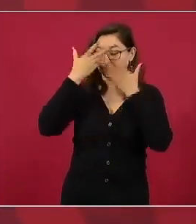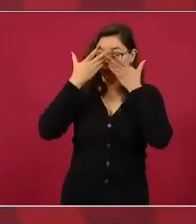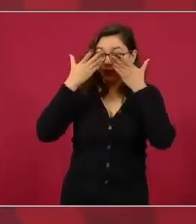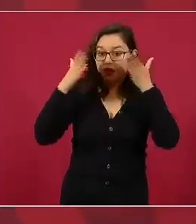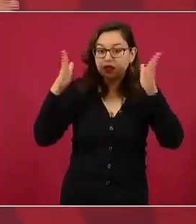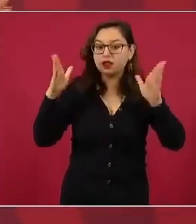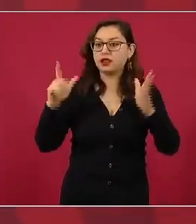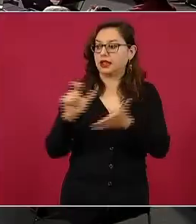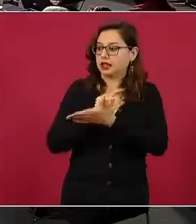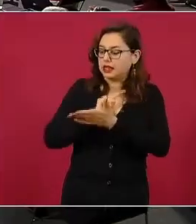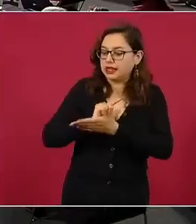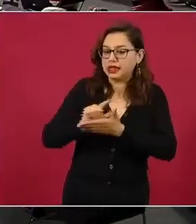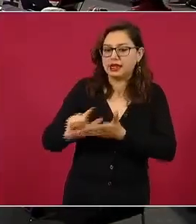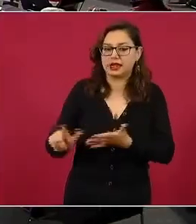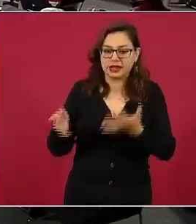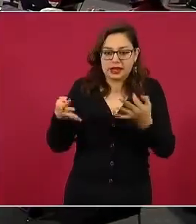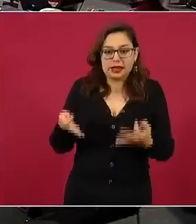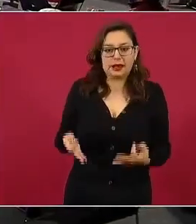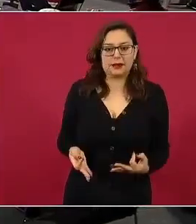limpia.